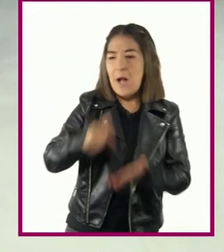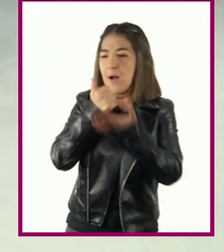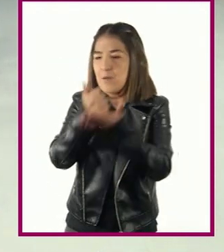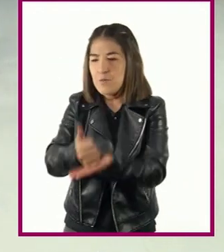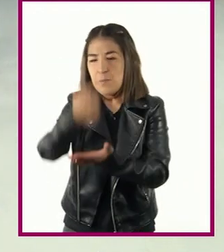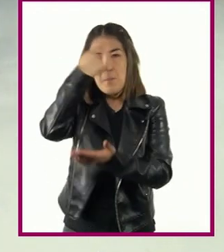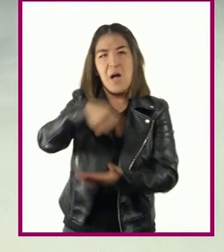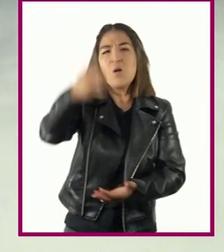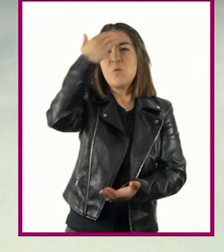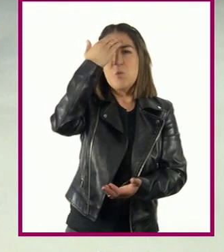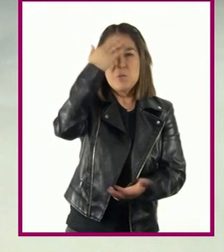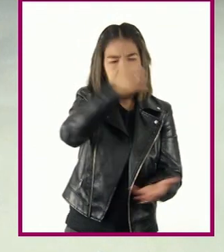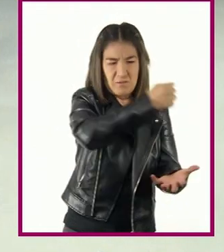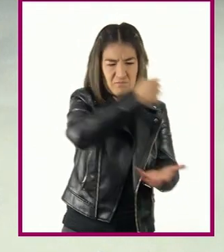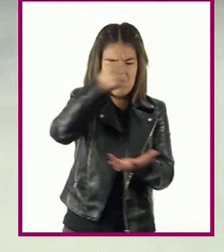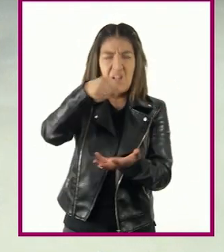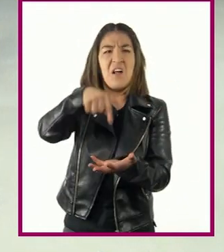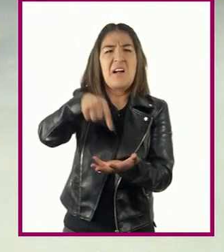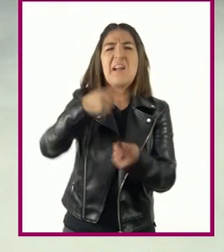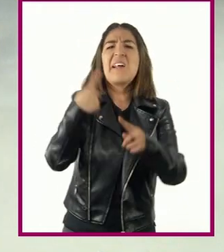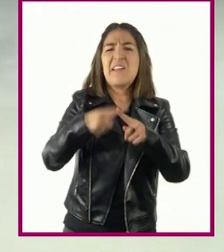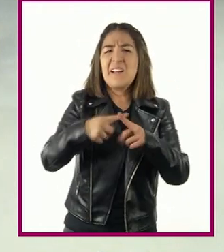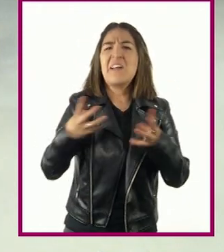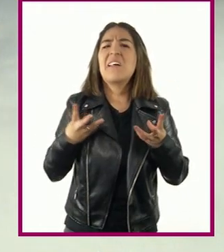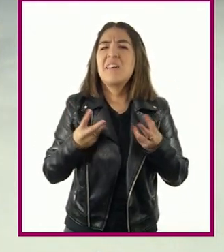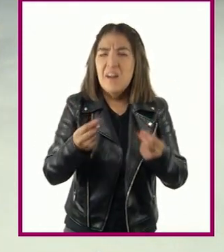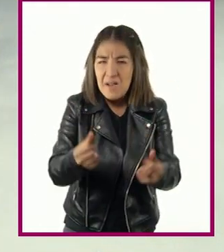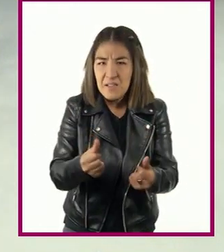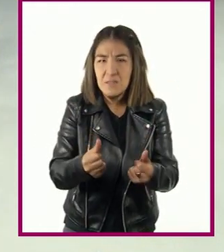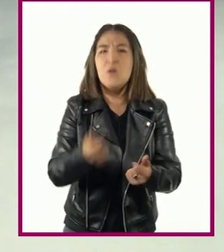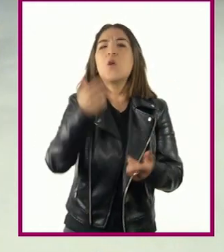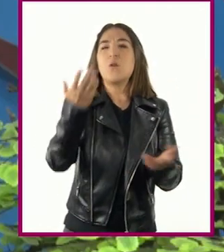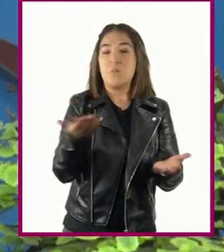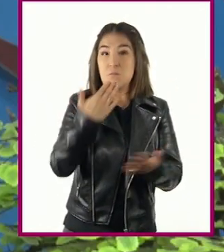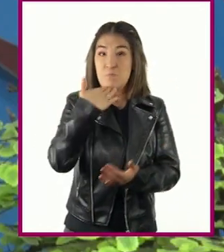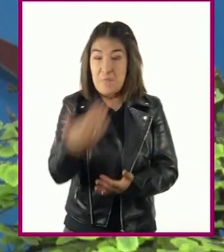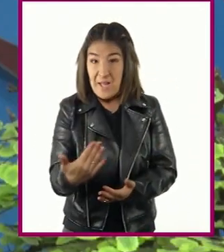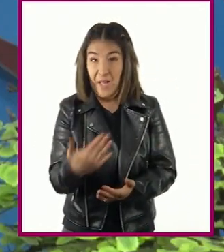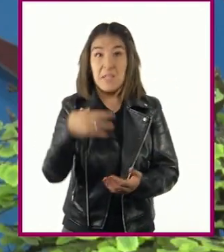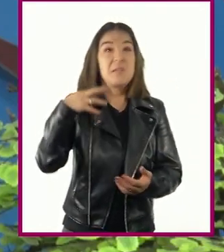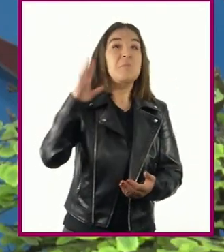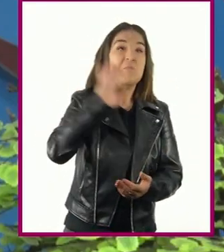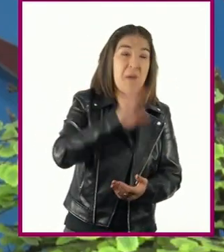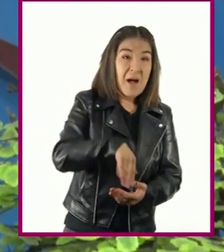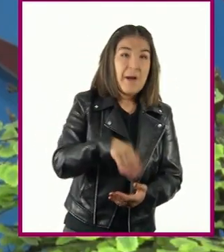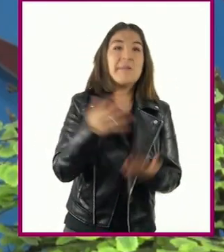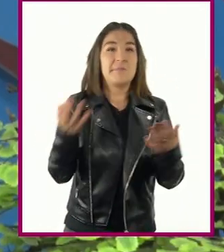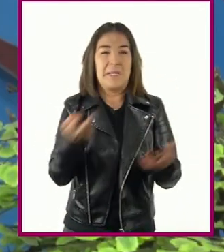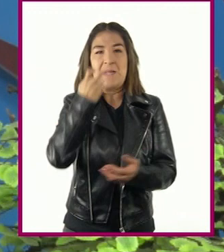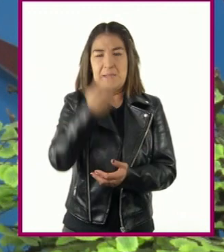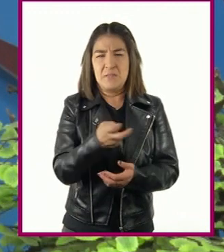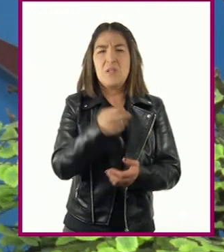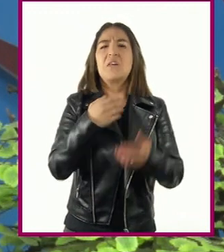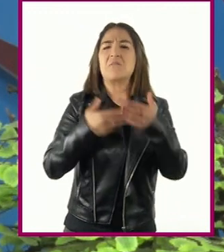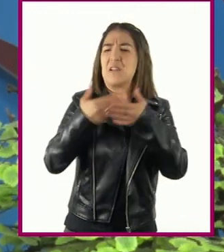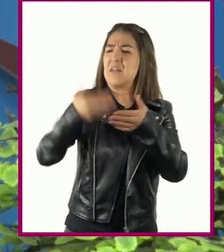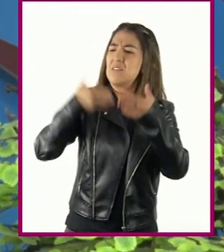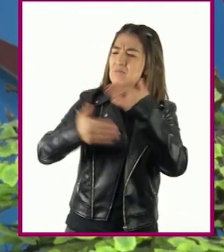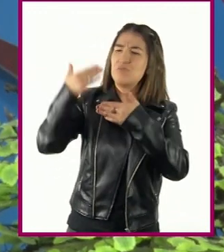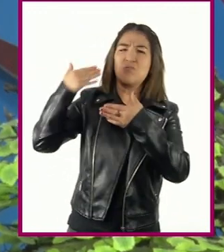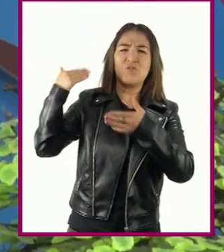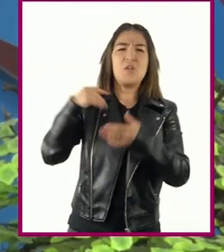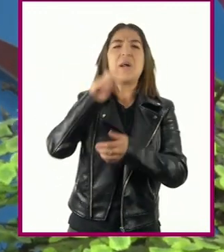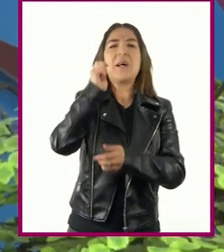conocer en qué se gastan los recursos y si se hace con eficiencia. En las últimas décadas se ha trabajado